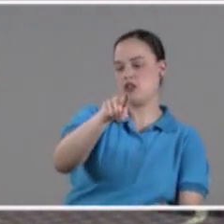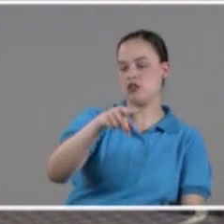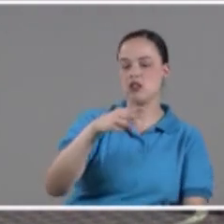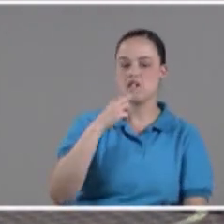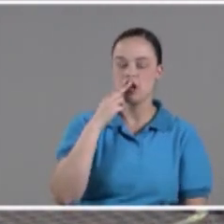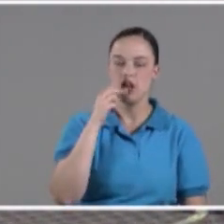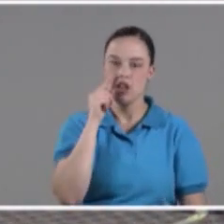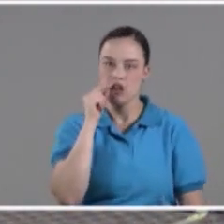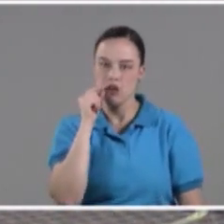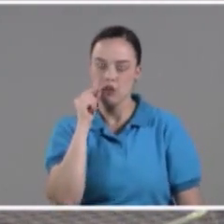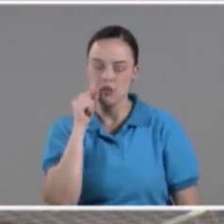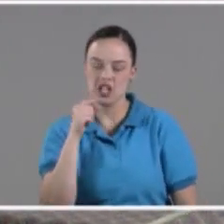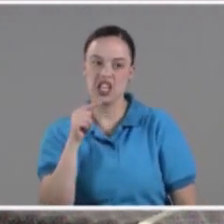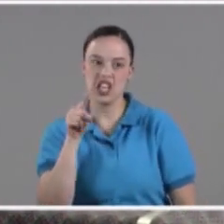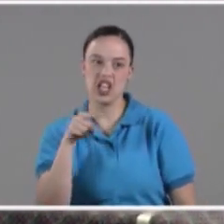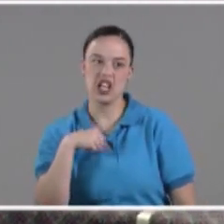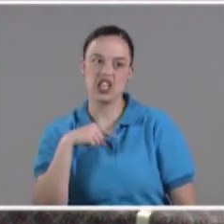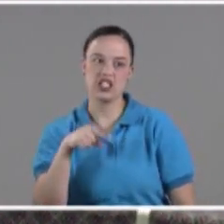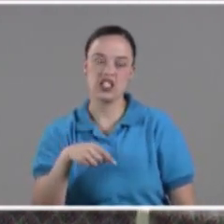está con la jabalina